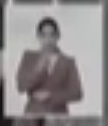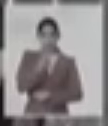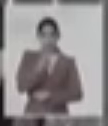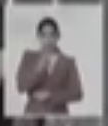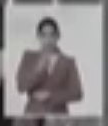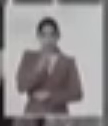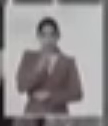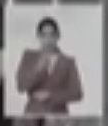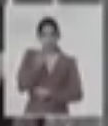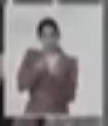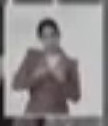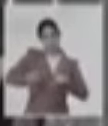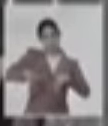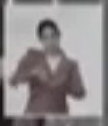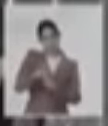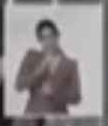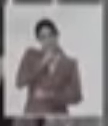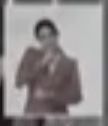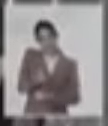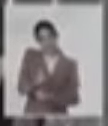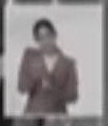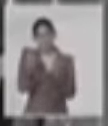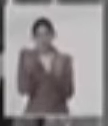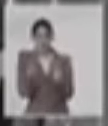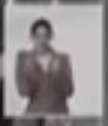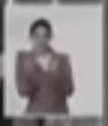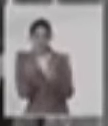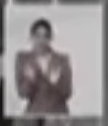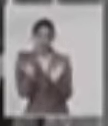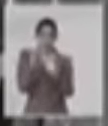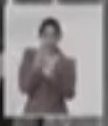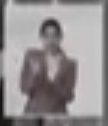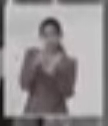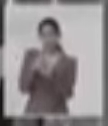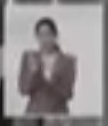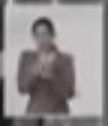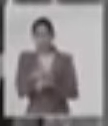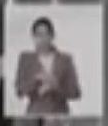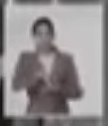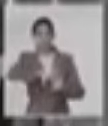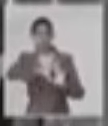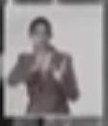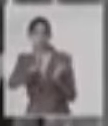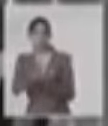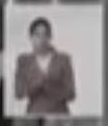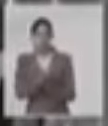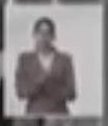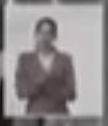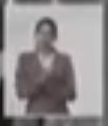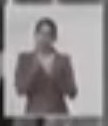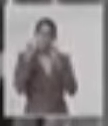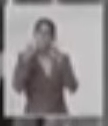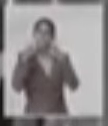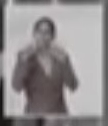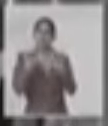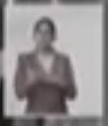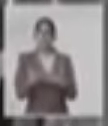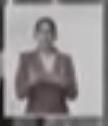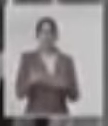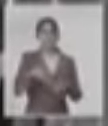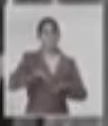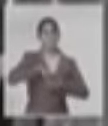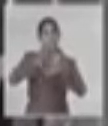dónde, men. Las necesidades, a no ser ingenuos ni triunfalistas, a evitar